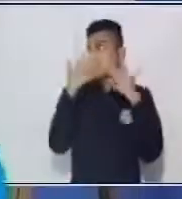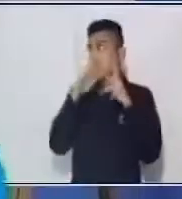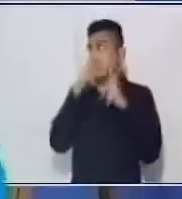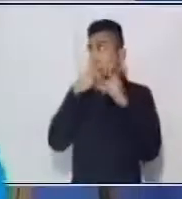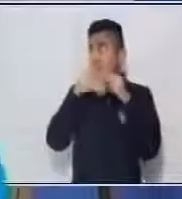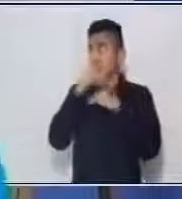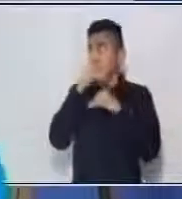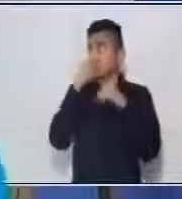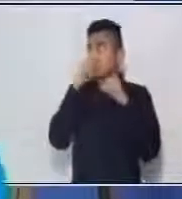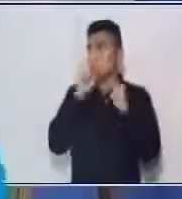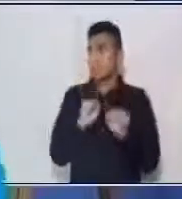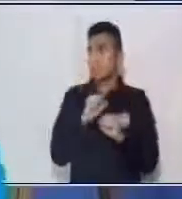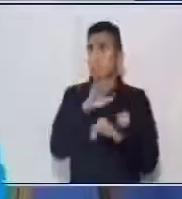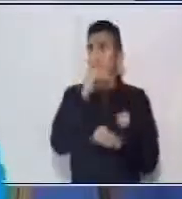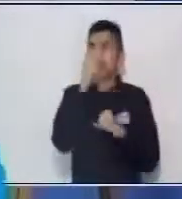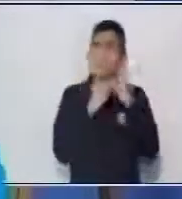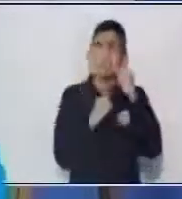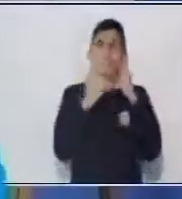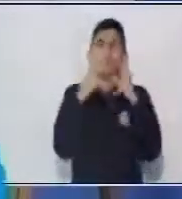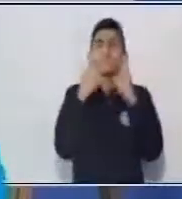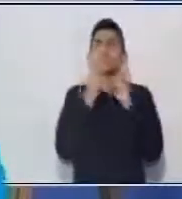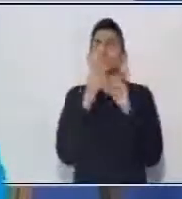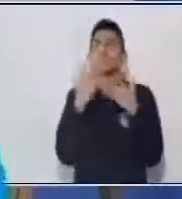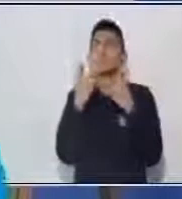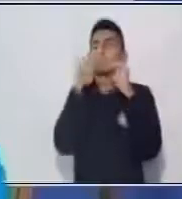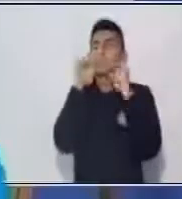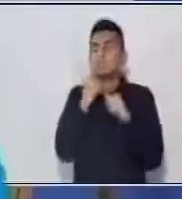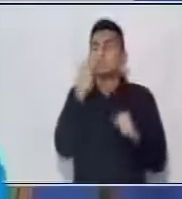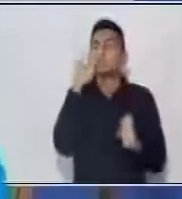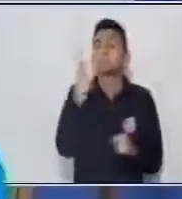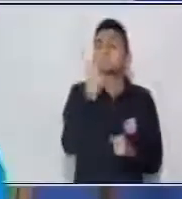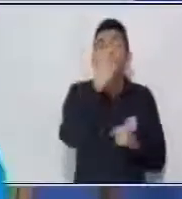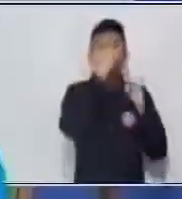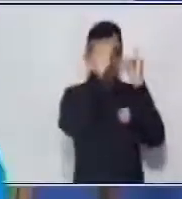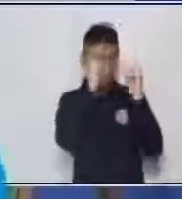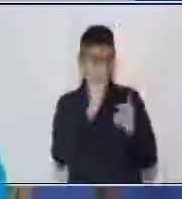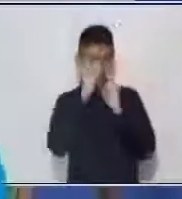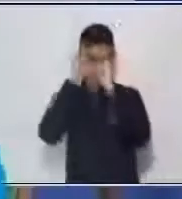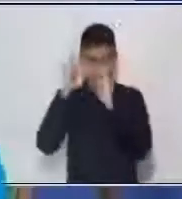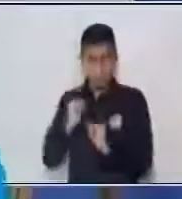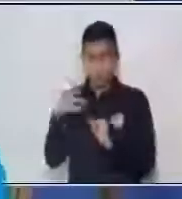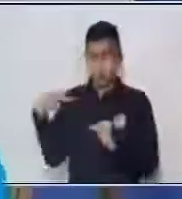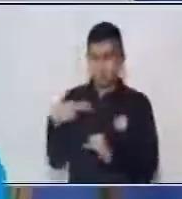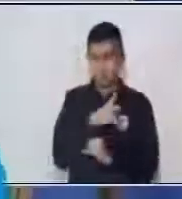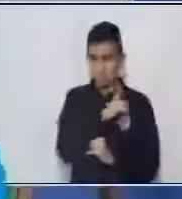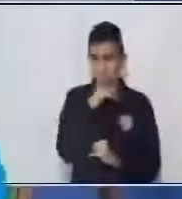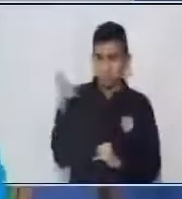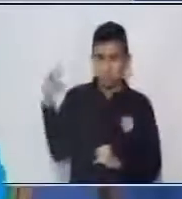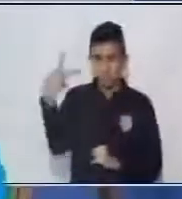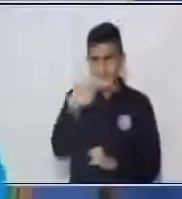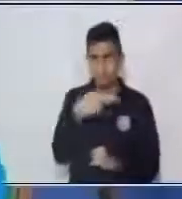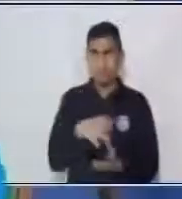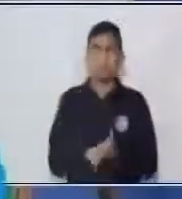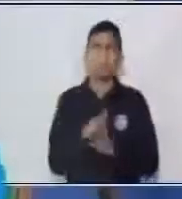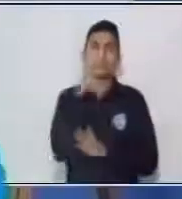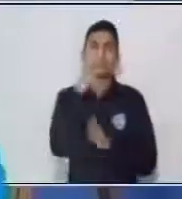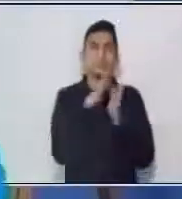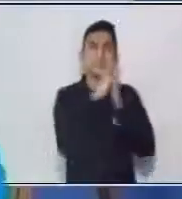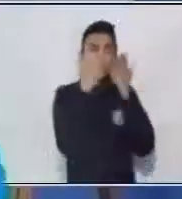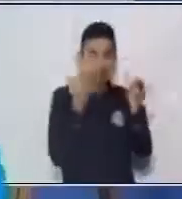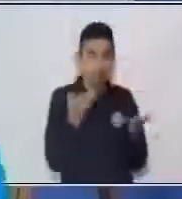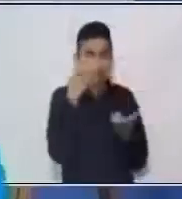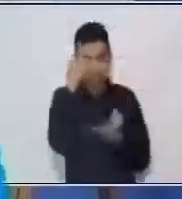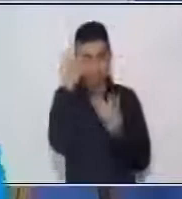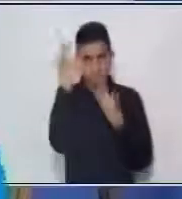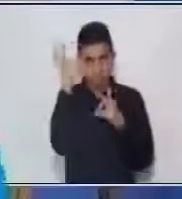este caso pues se respecta al hecho de poder buscar las imágenes, recortarlas, pegarlas dentro de tu cuaderno, de tus